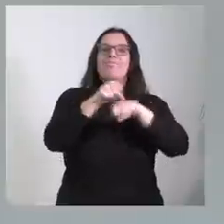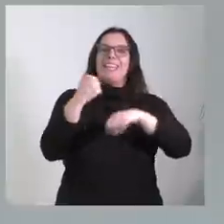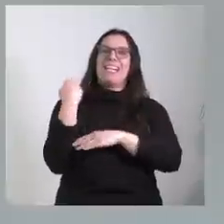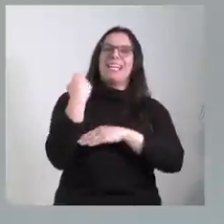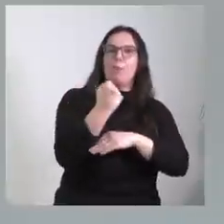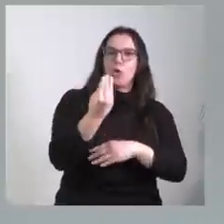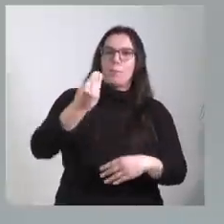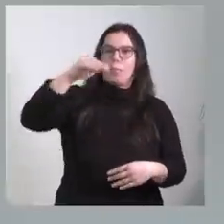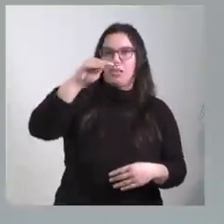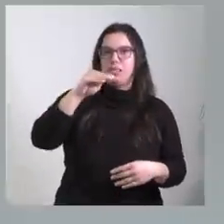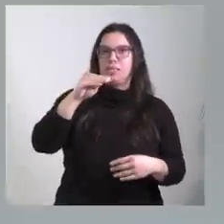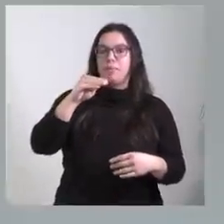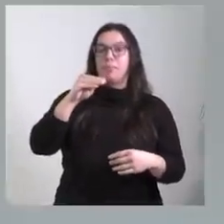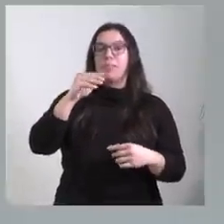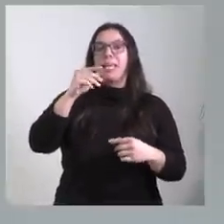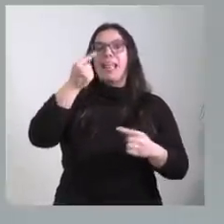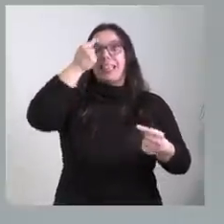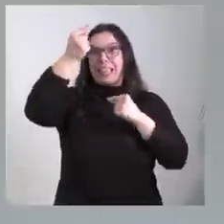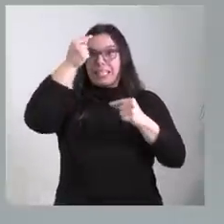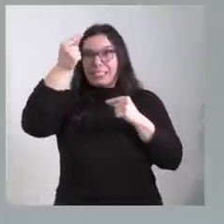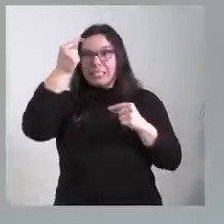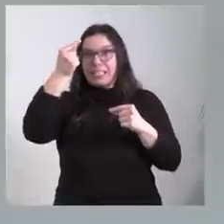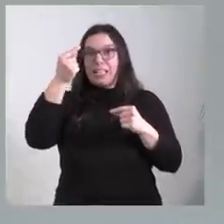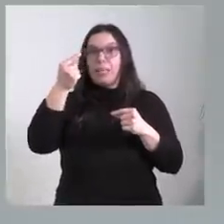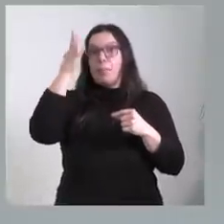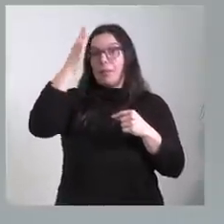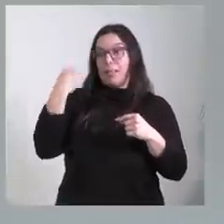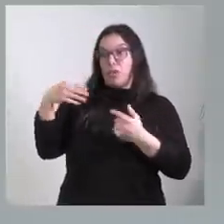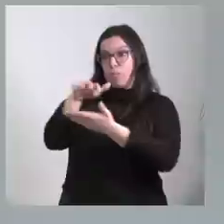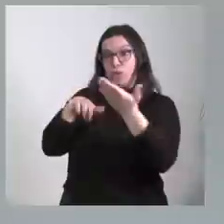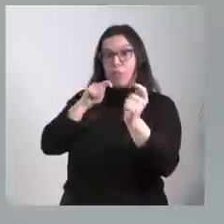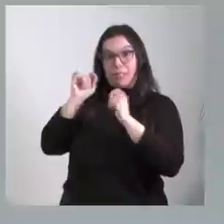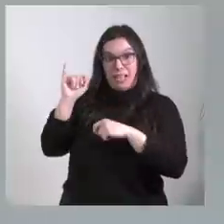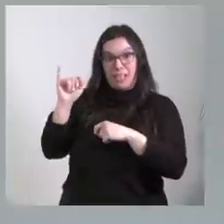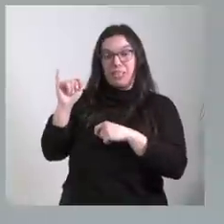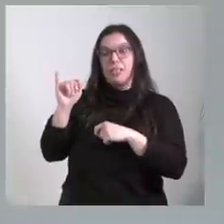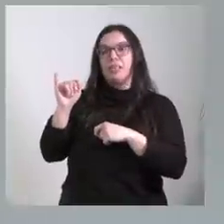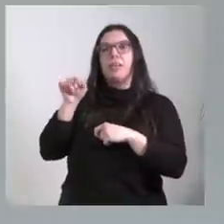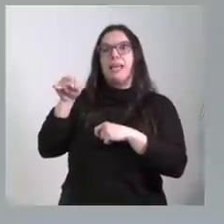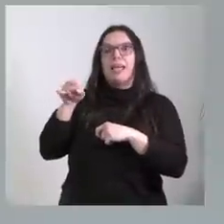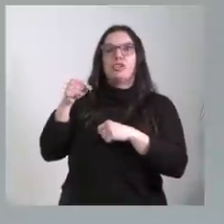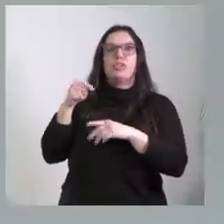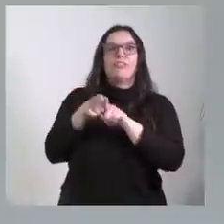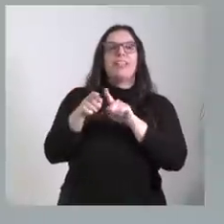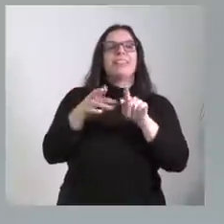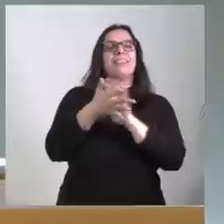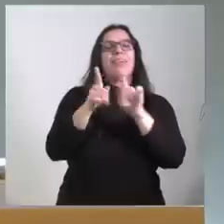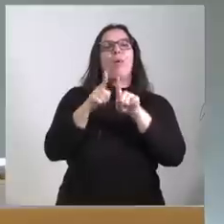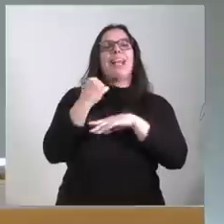detallado si me lo pregunta de esa manera entiendo que es porque tiene la nota de prensa delante y ese es el refuerzo